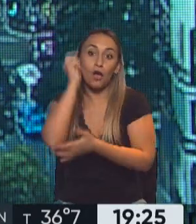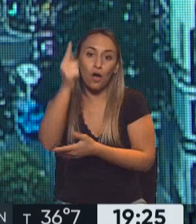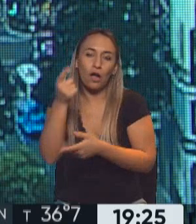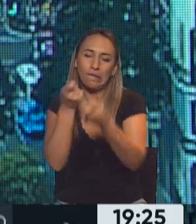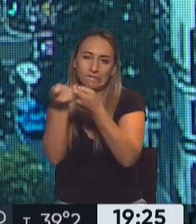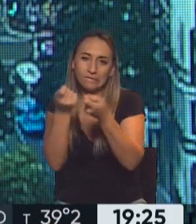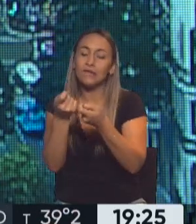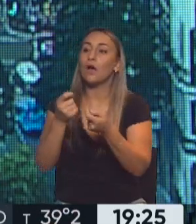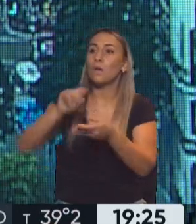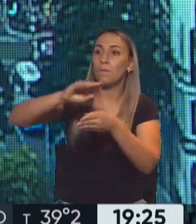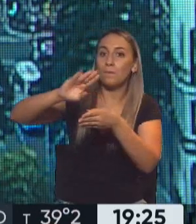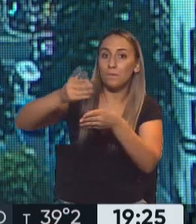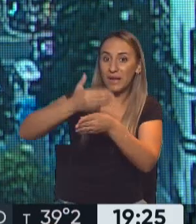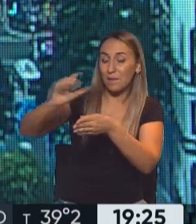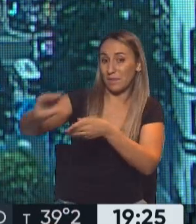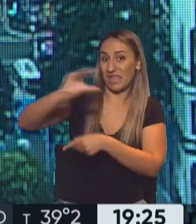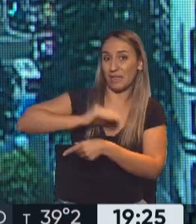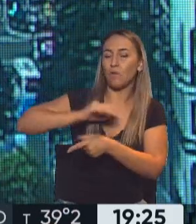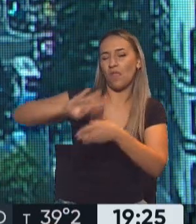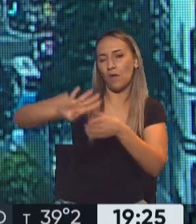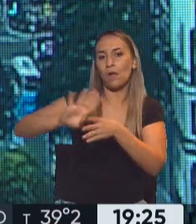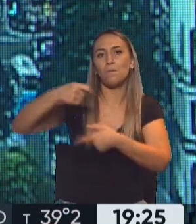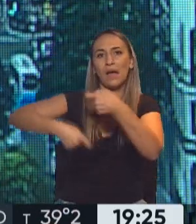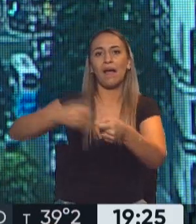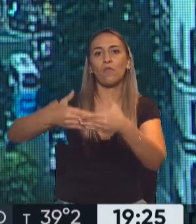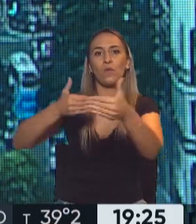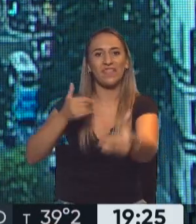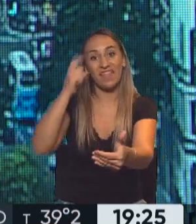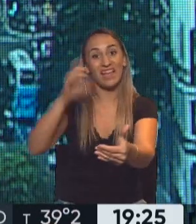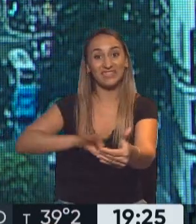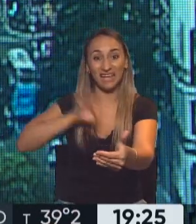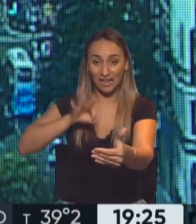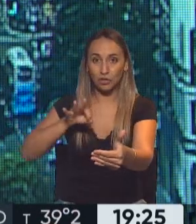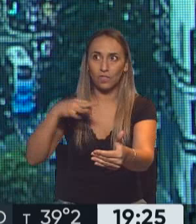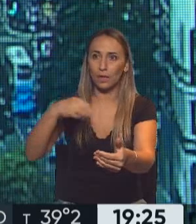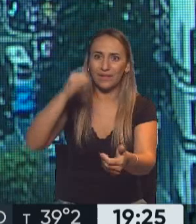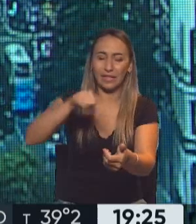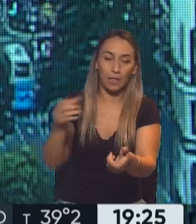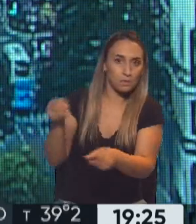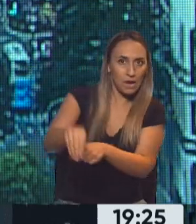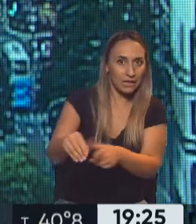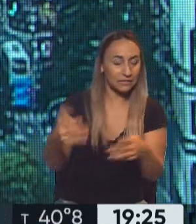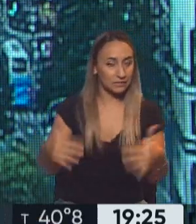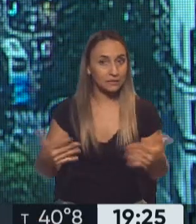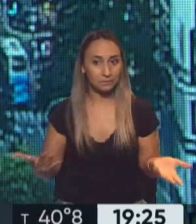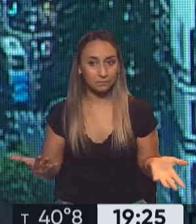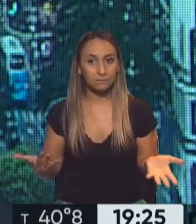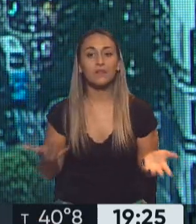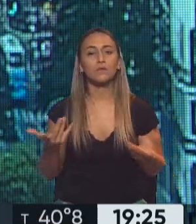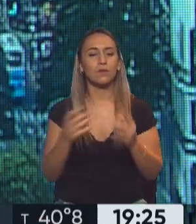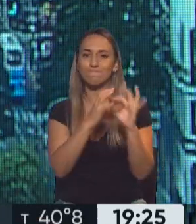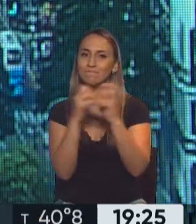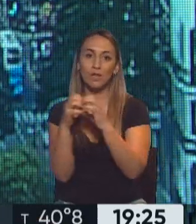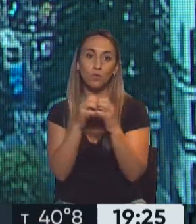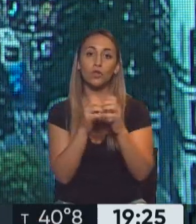préstamo 10 años, estamos hablando de 10.000 millones de dólares extras, ¿no?, que habría que pagar por estas sobretasas. Pero como vemos, es una discusión